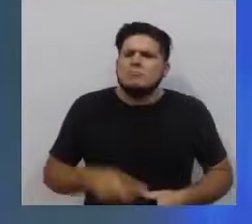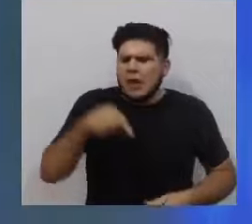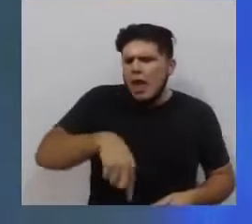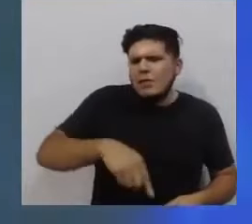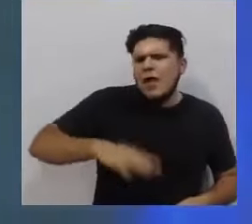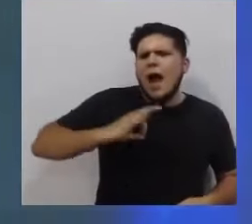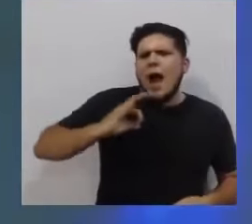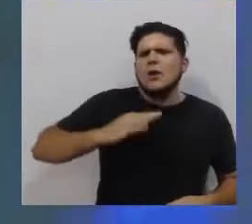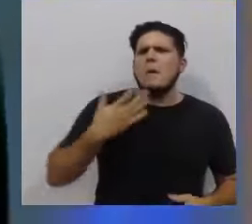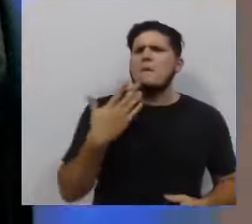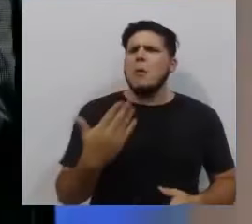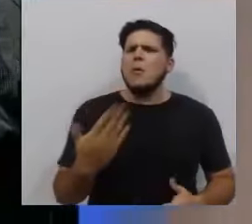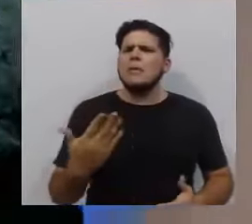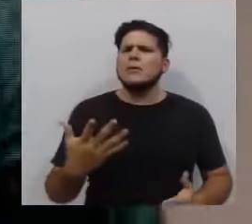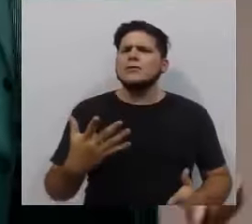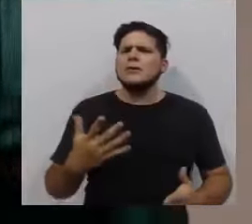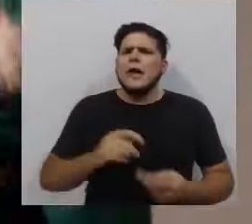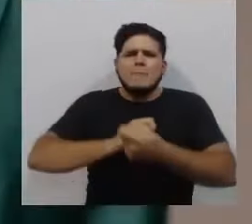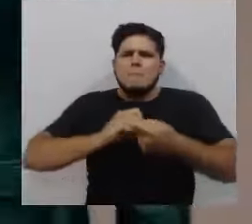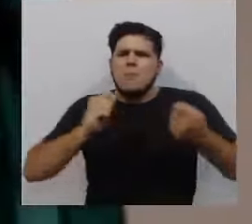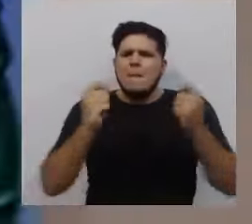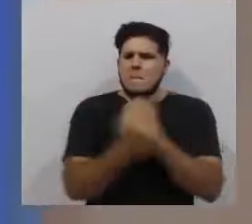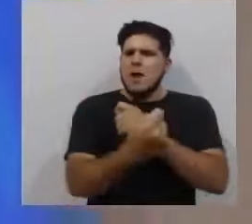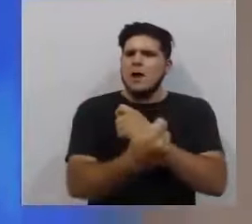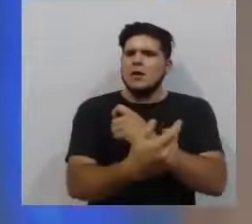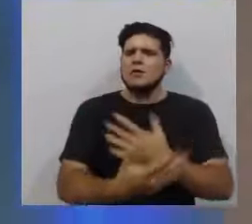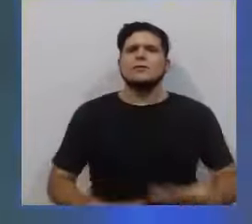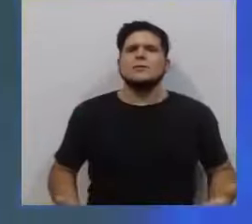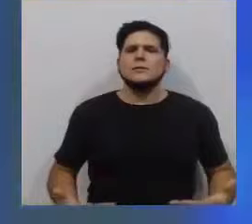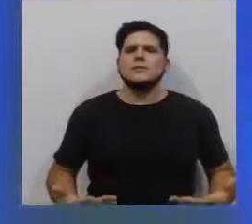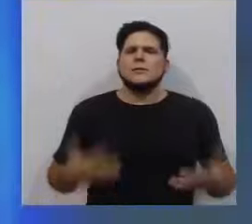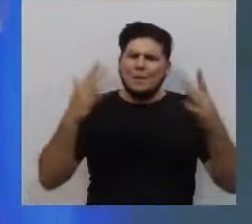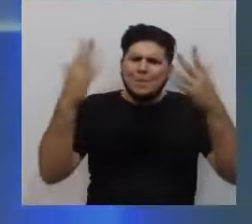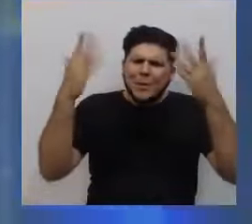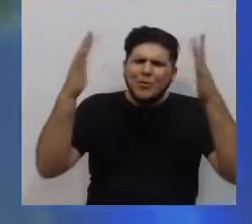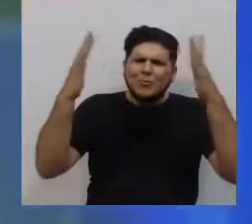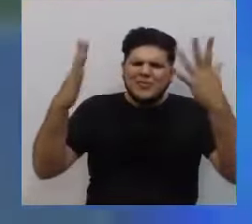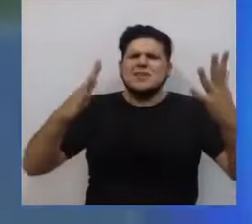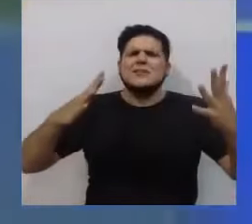póngase allí diga este es mi año y aplaude a dios porque dios va a ser algo grande